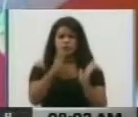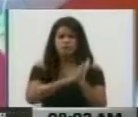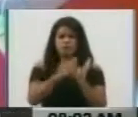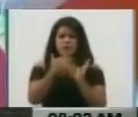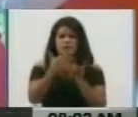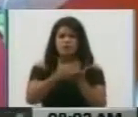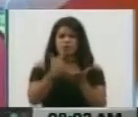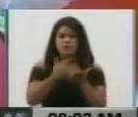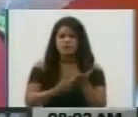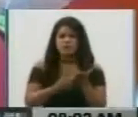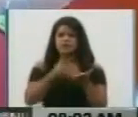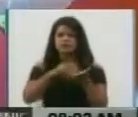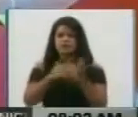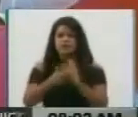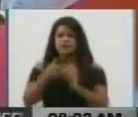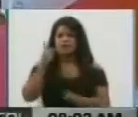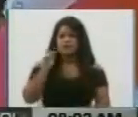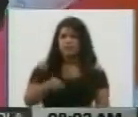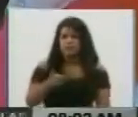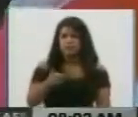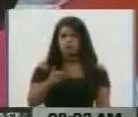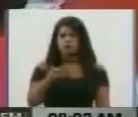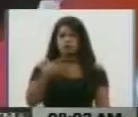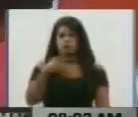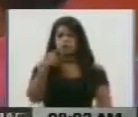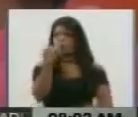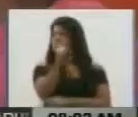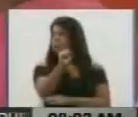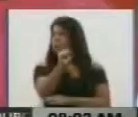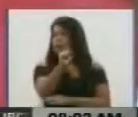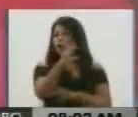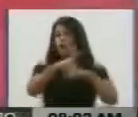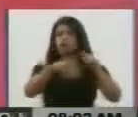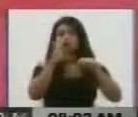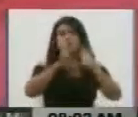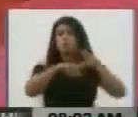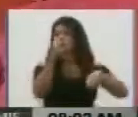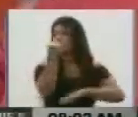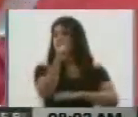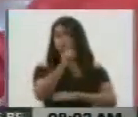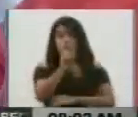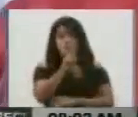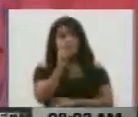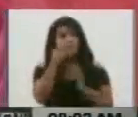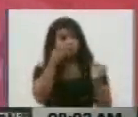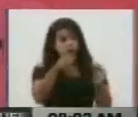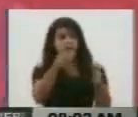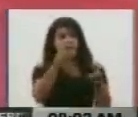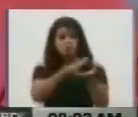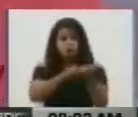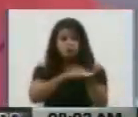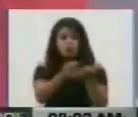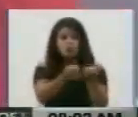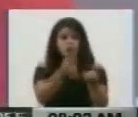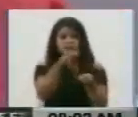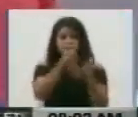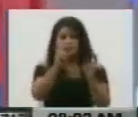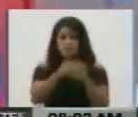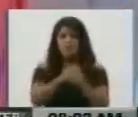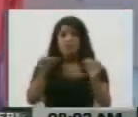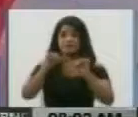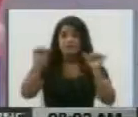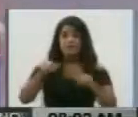nosotros debamos hacer a un lado la vista frente al tema de la corrupción, que es un gran debate. El sistema electoral,